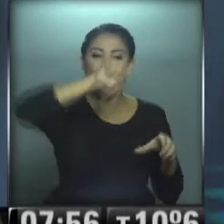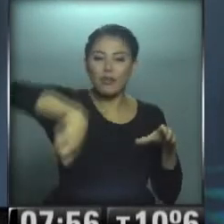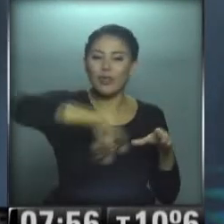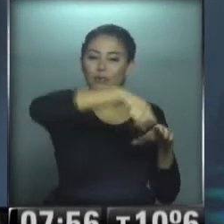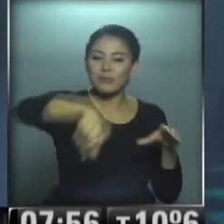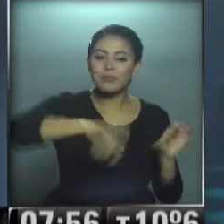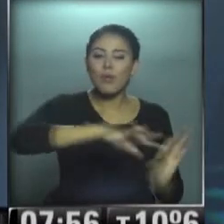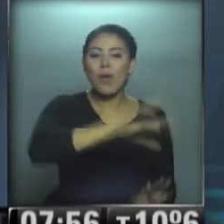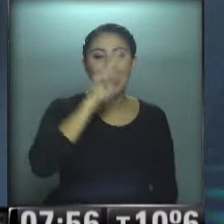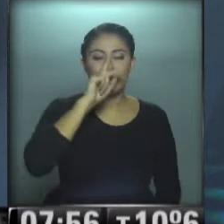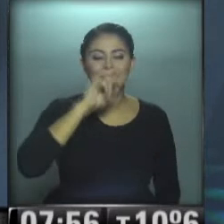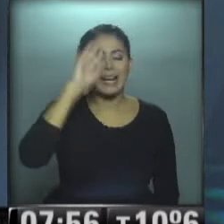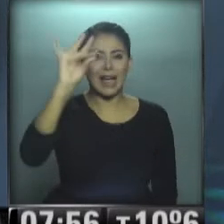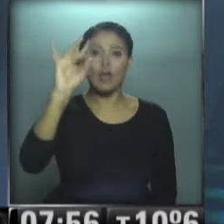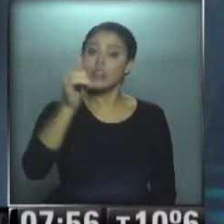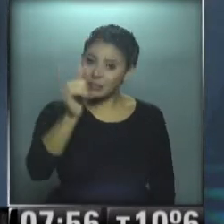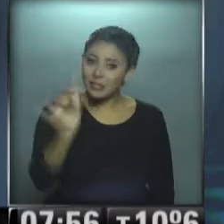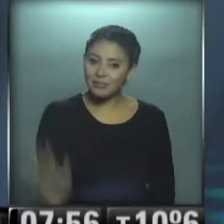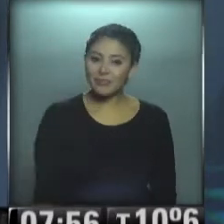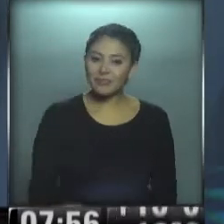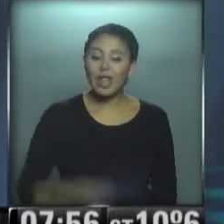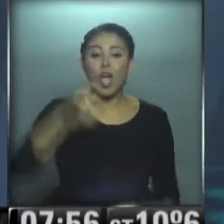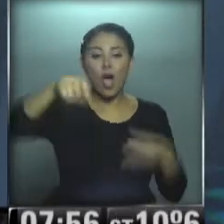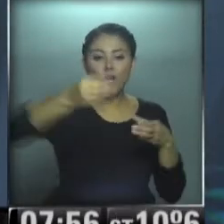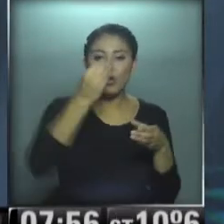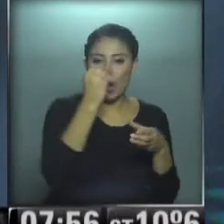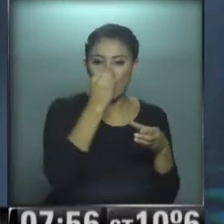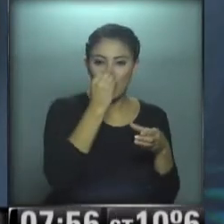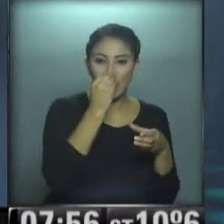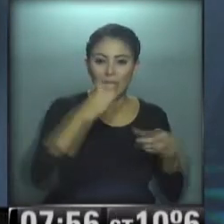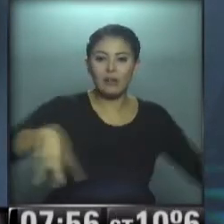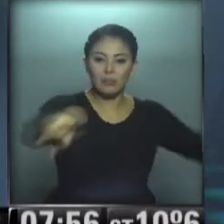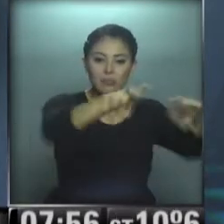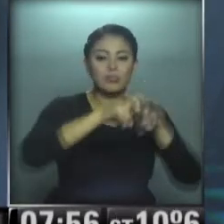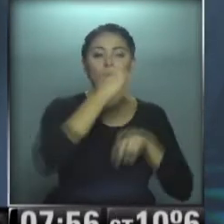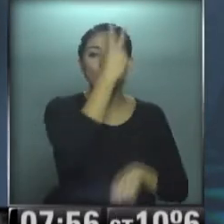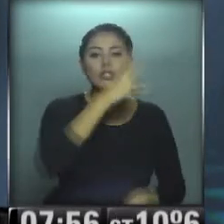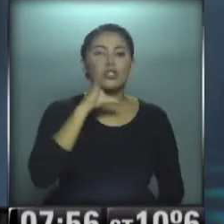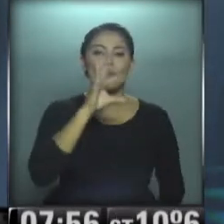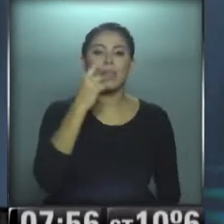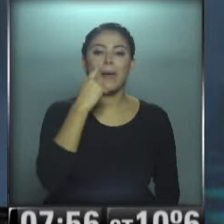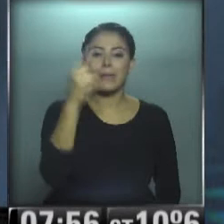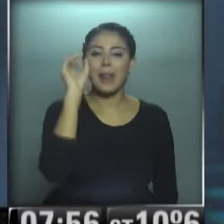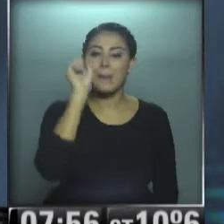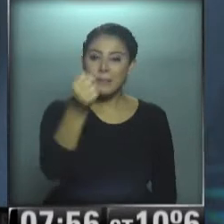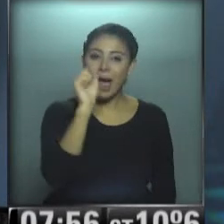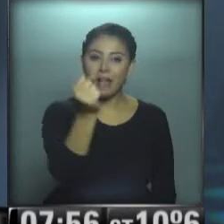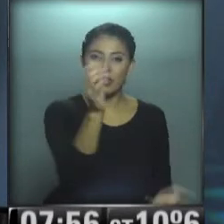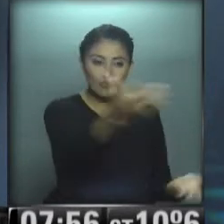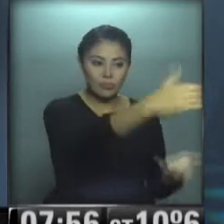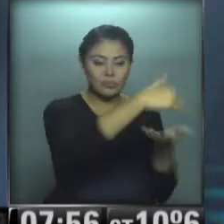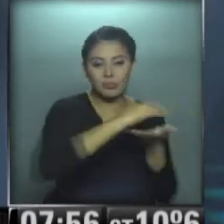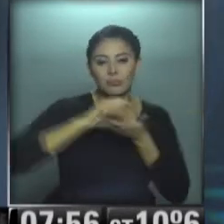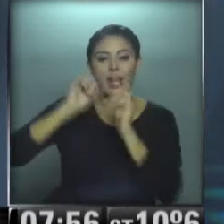batió un récord Guinness. Sí, fíjese usted. La comida recaudó unos 250 mil pesos que fueron donados